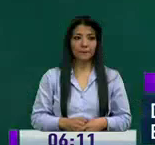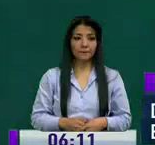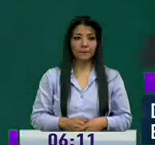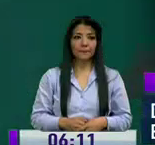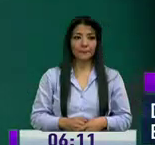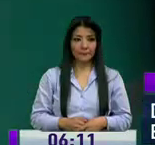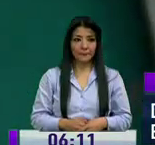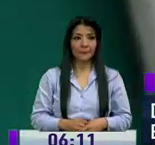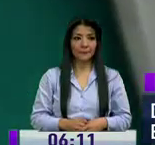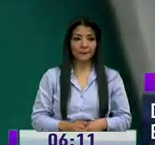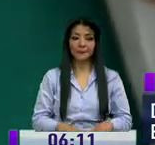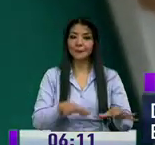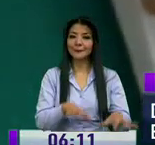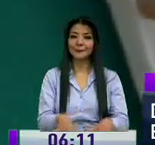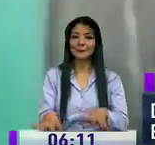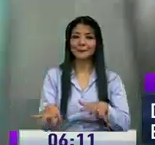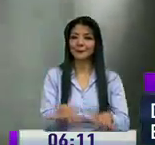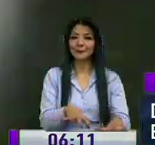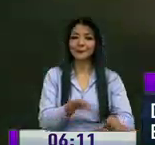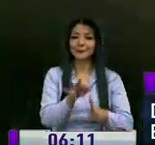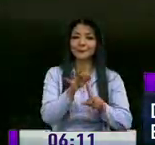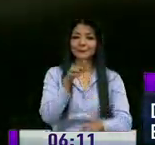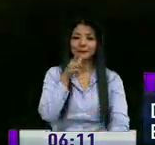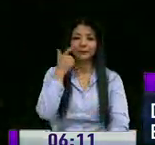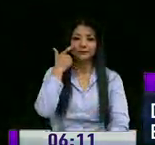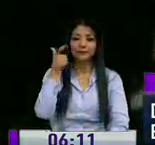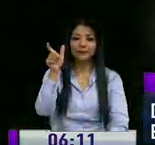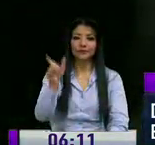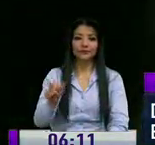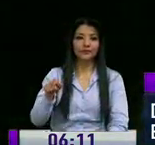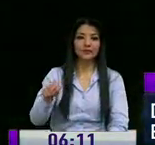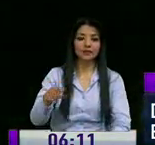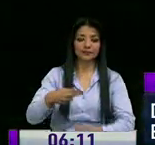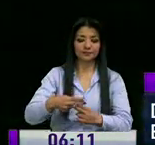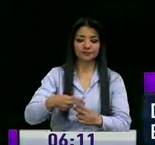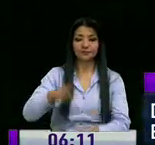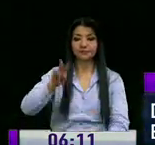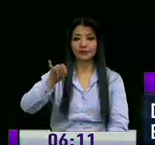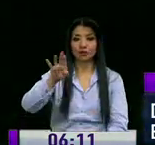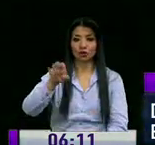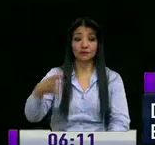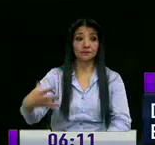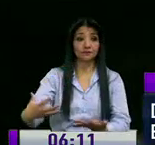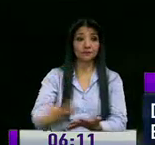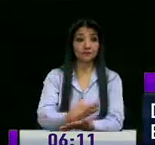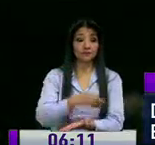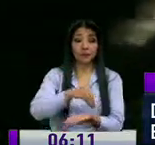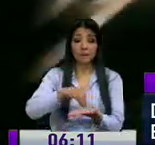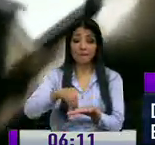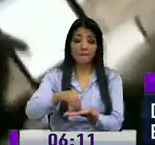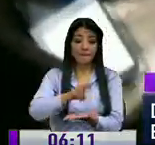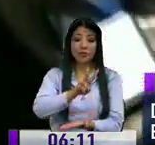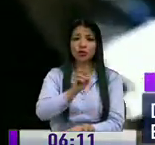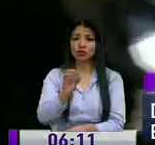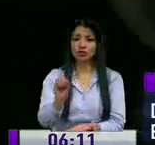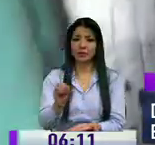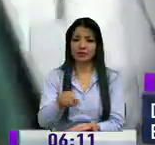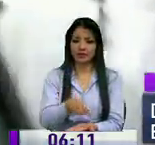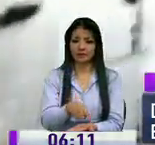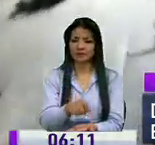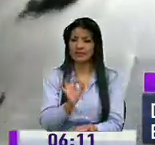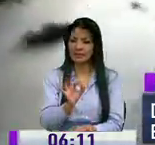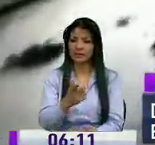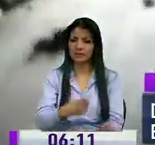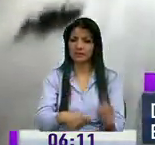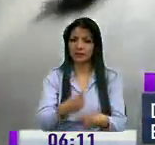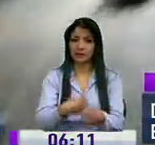El operativo estuvo encabezado por el fiscal Víctor González, que permitió el decomiso de 200 dosis de droga lista para el expendio,